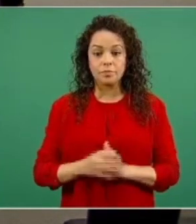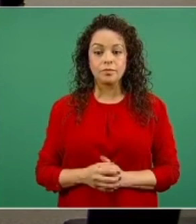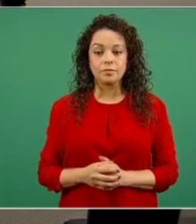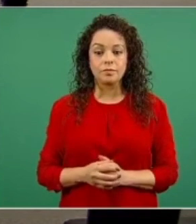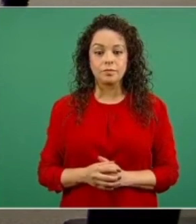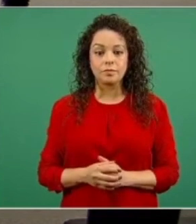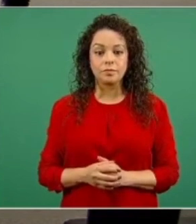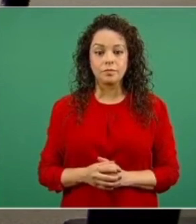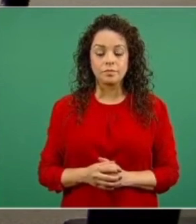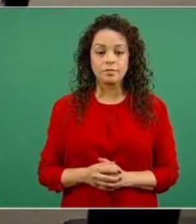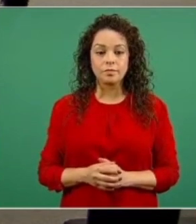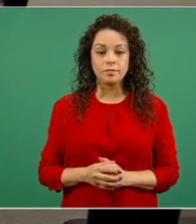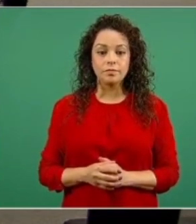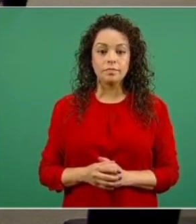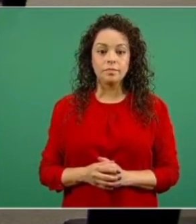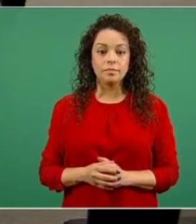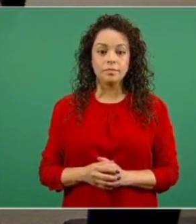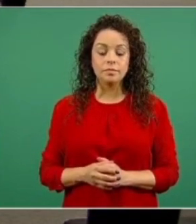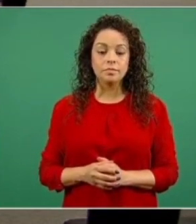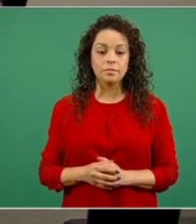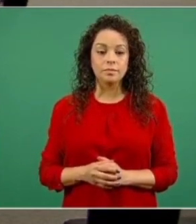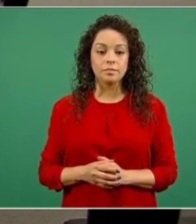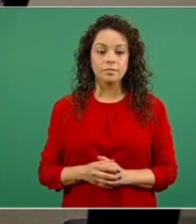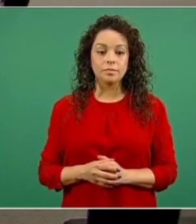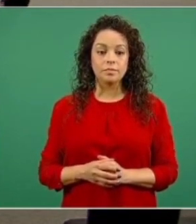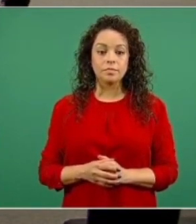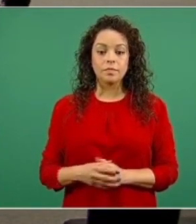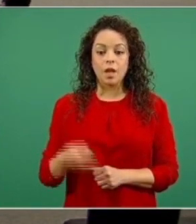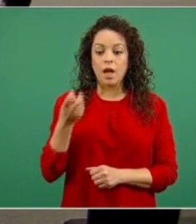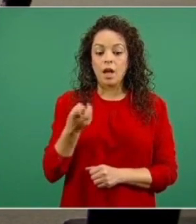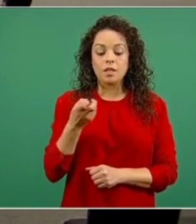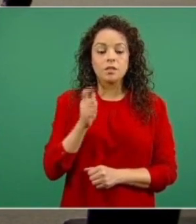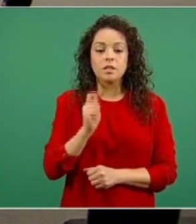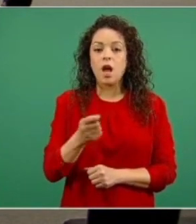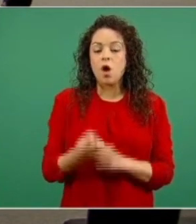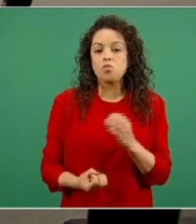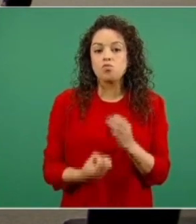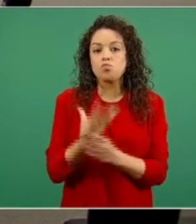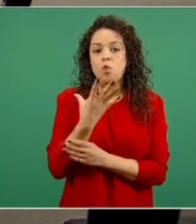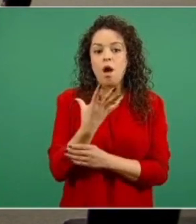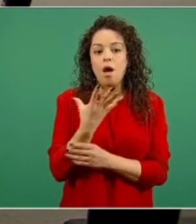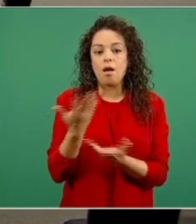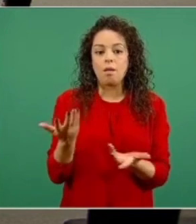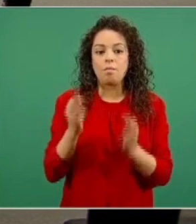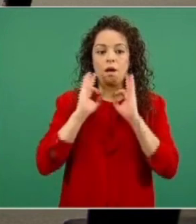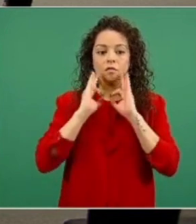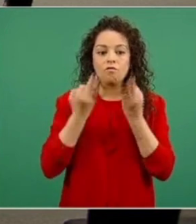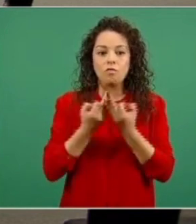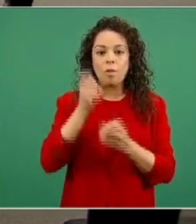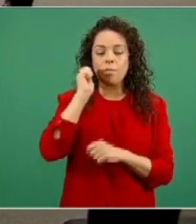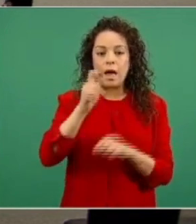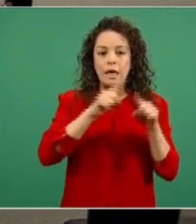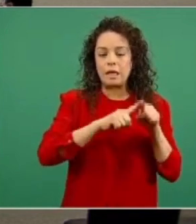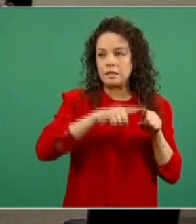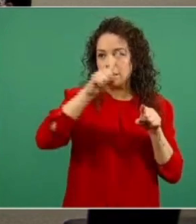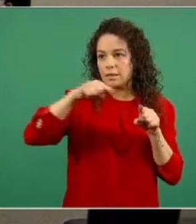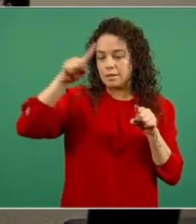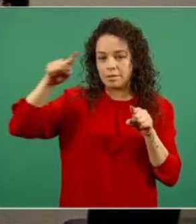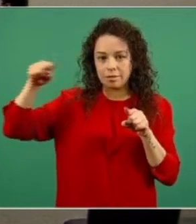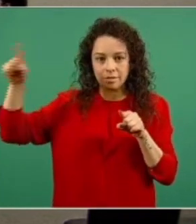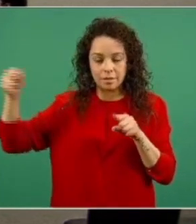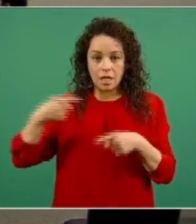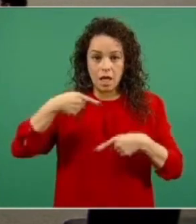Como ya en esta nueva fase gráfica de presentaciones que empezamos